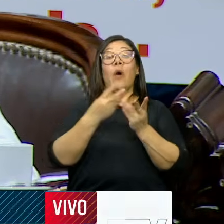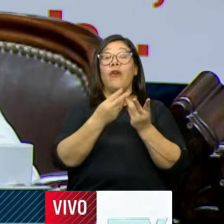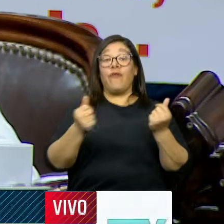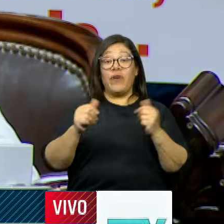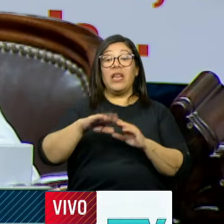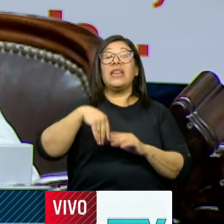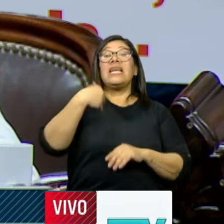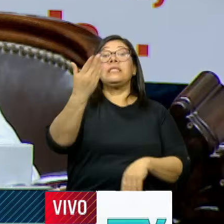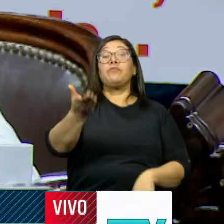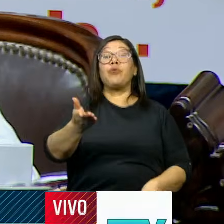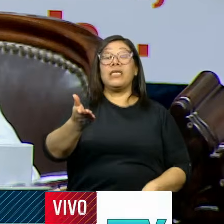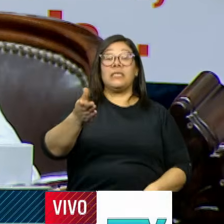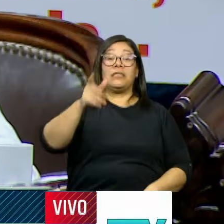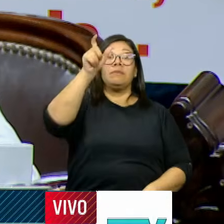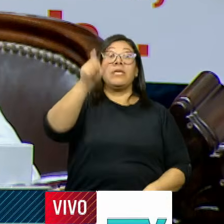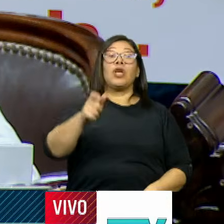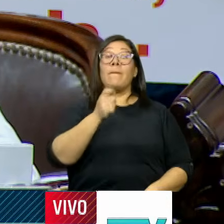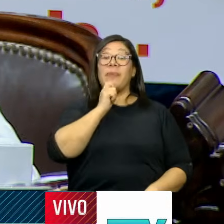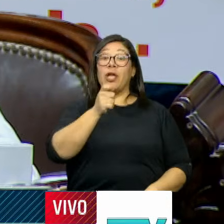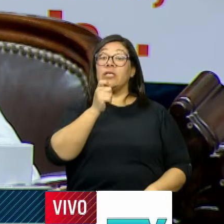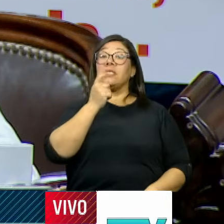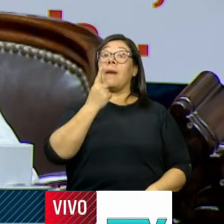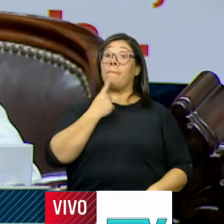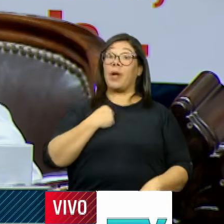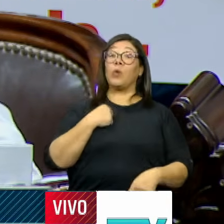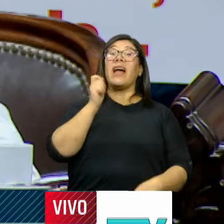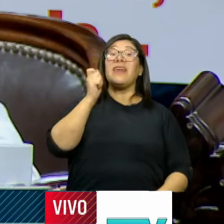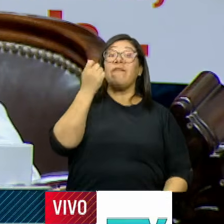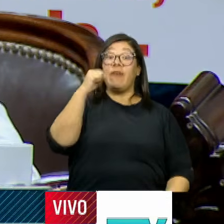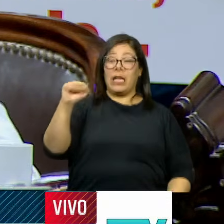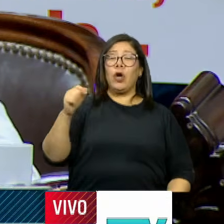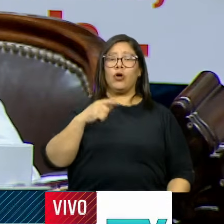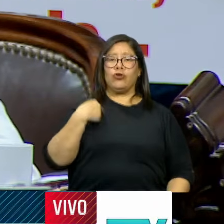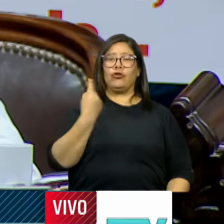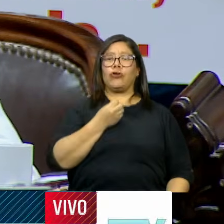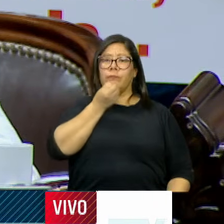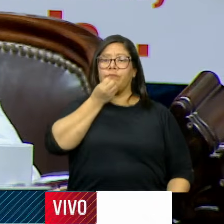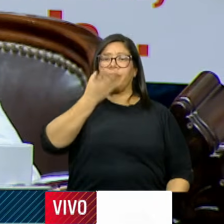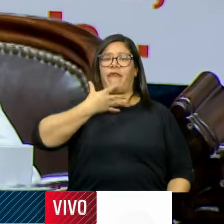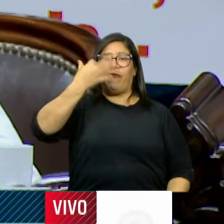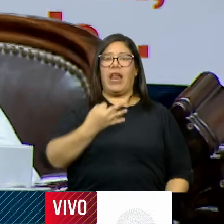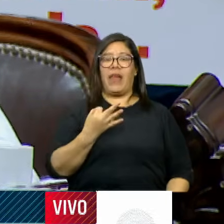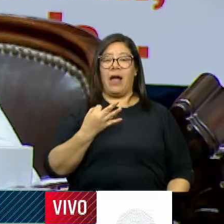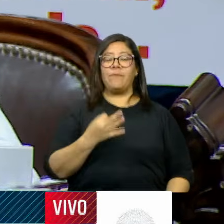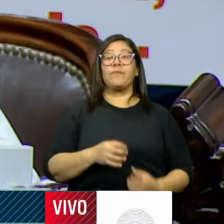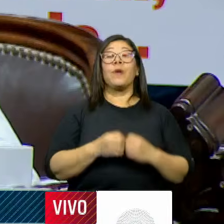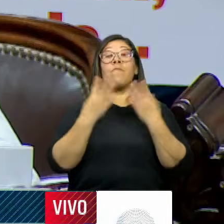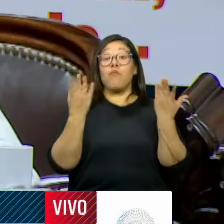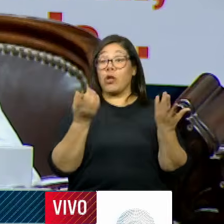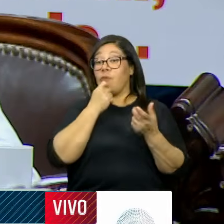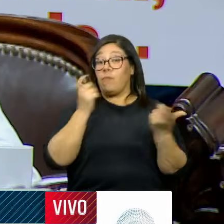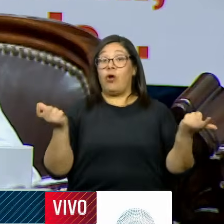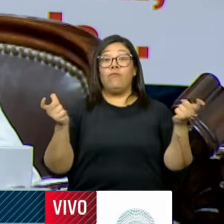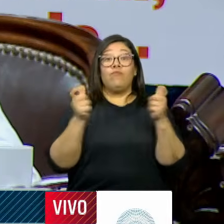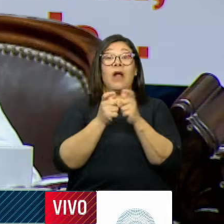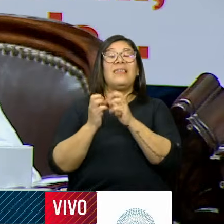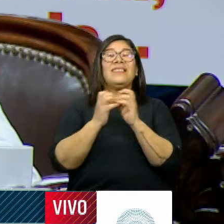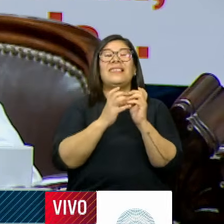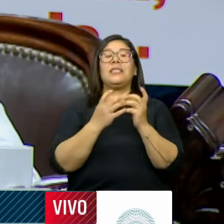con apellido a los que no estuvieron. Porque una cosa es la ausencia en una sesión común y